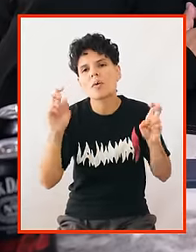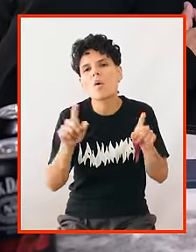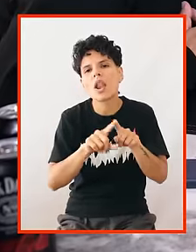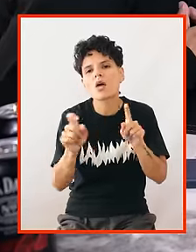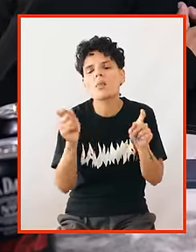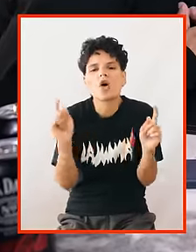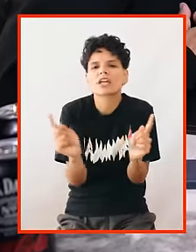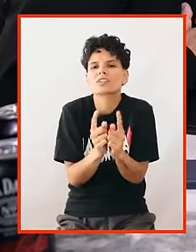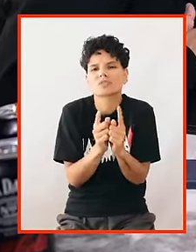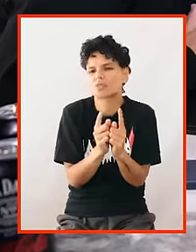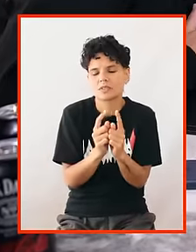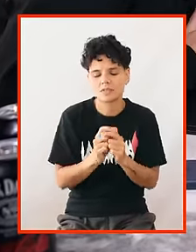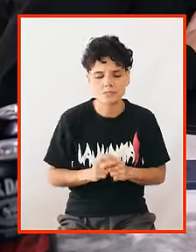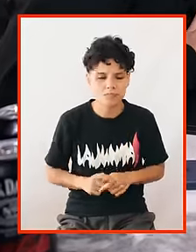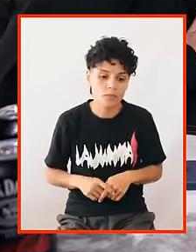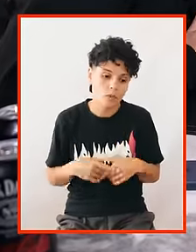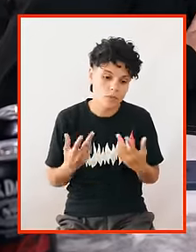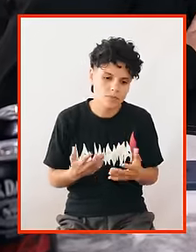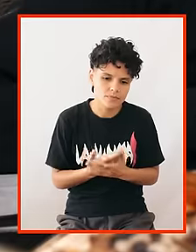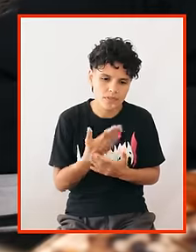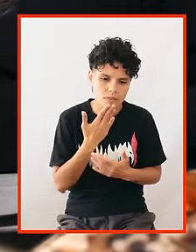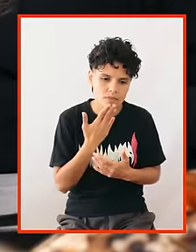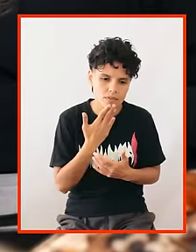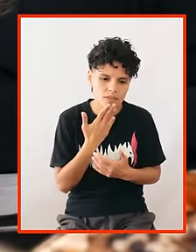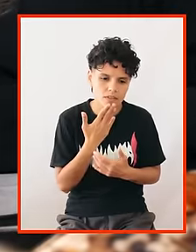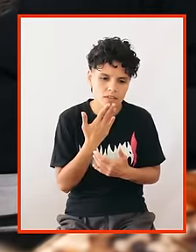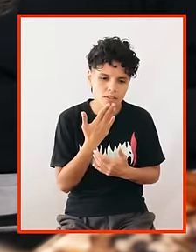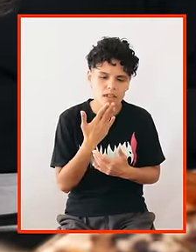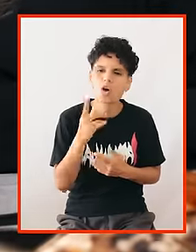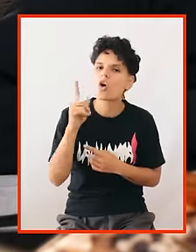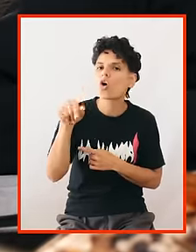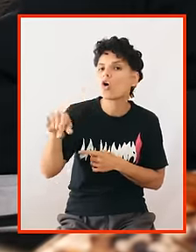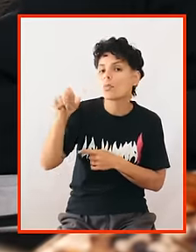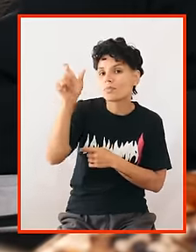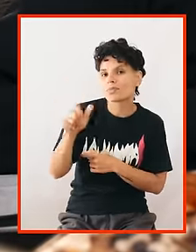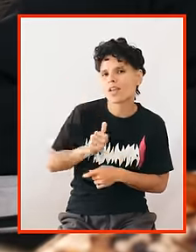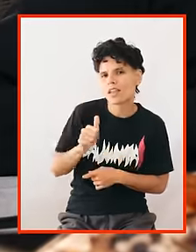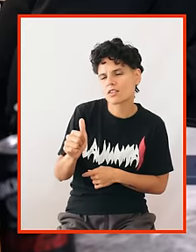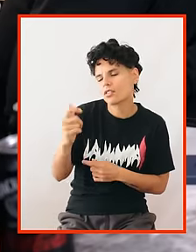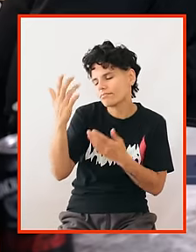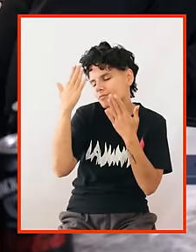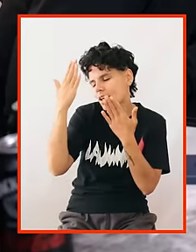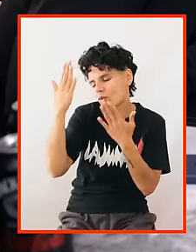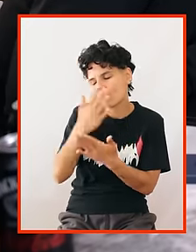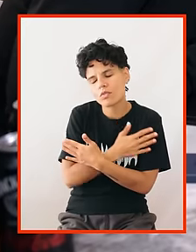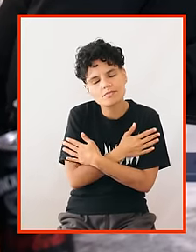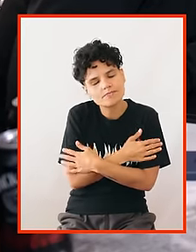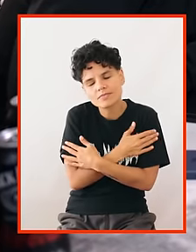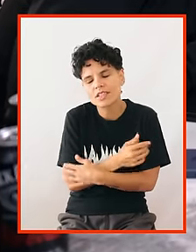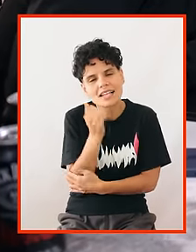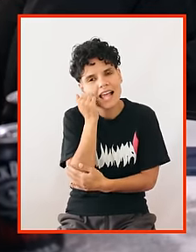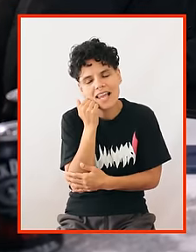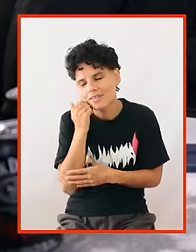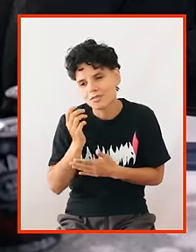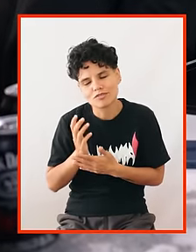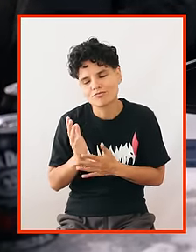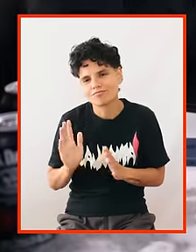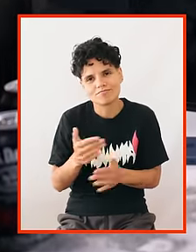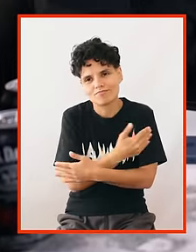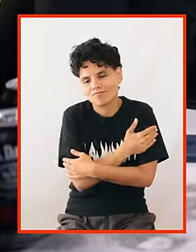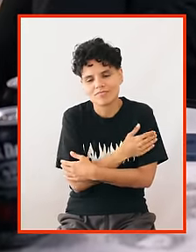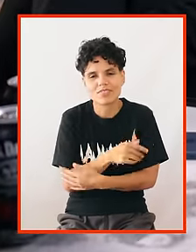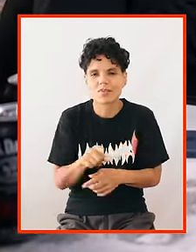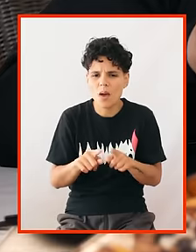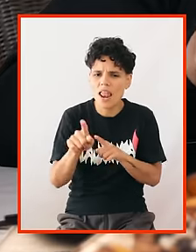muy bonito hacerlo. Bueno, además la canción. Jorge Lozano, su director, a quien le mandamos un gran saludo. Sí. Hasta el día de hoy creo mucho. Homenajeando a la gente. Es que